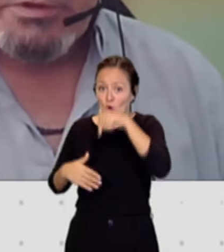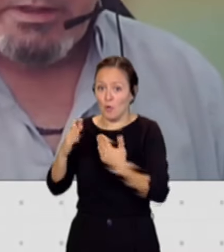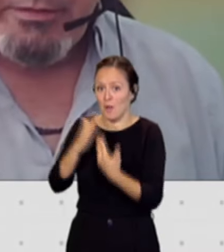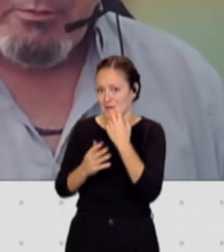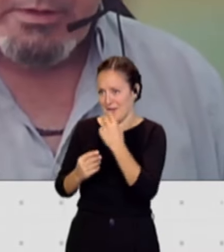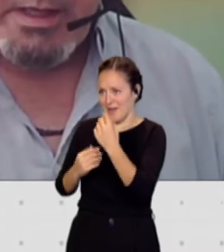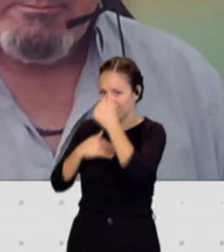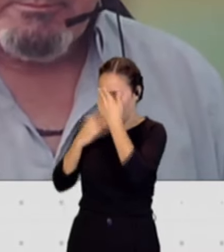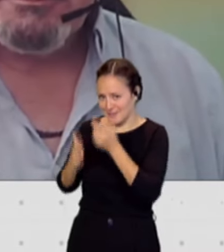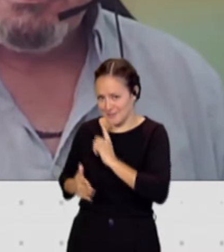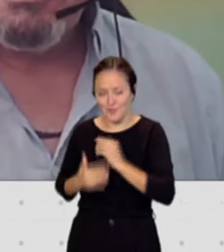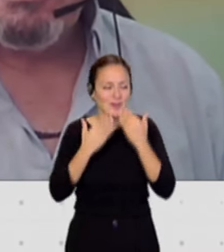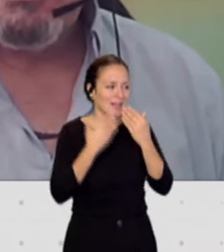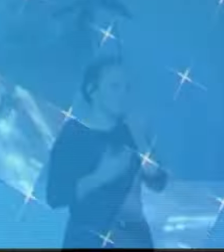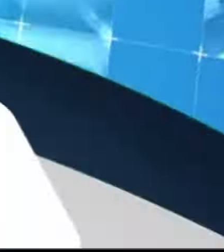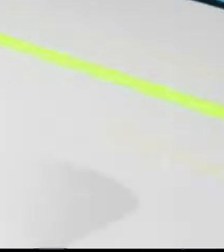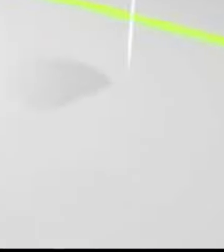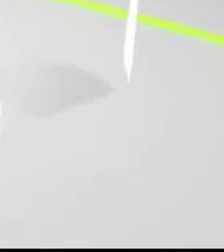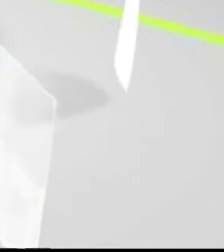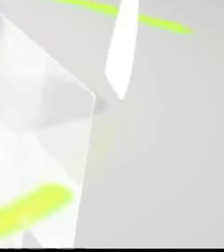Muchas gracias buen